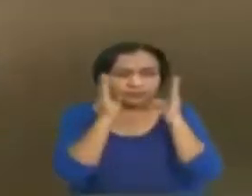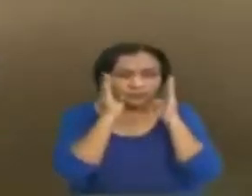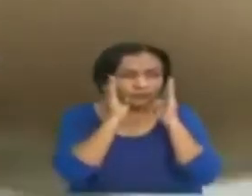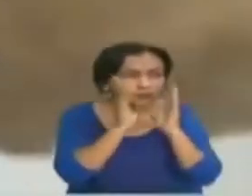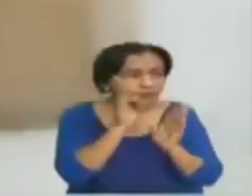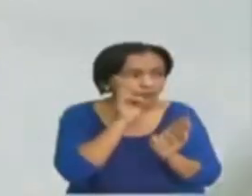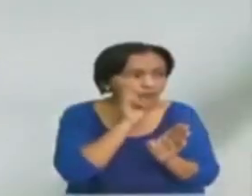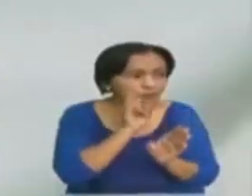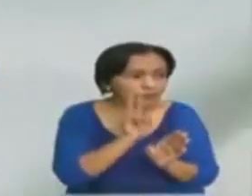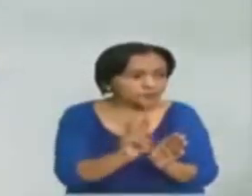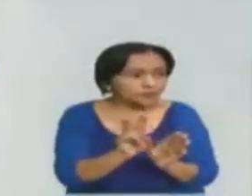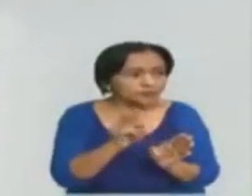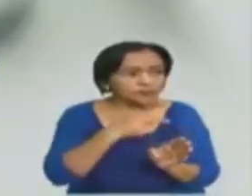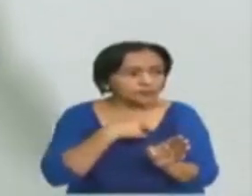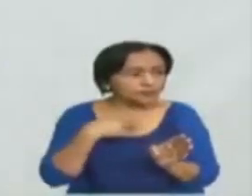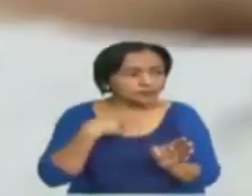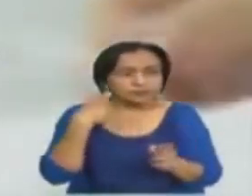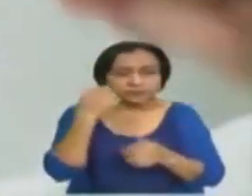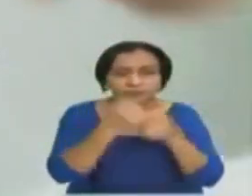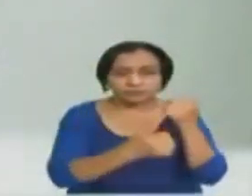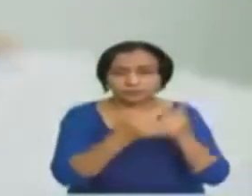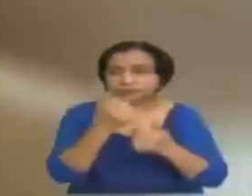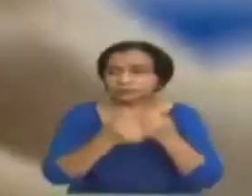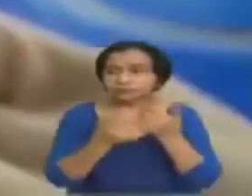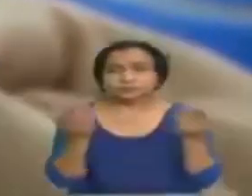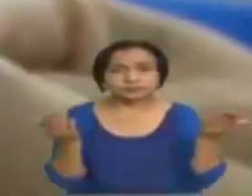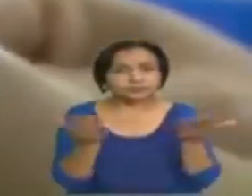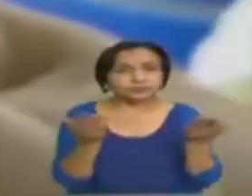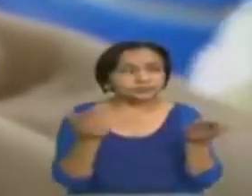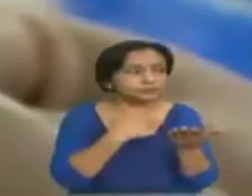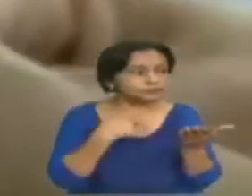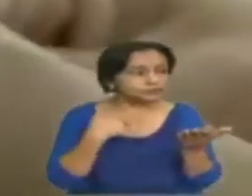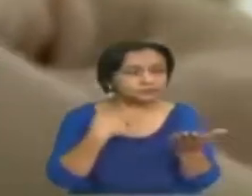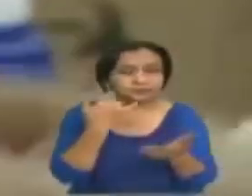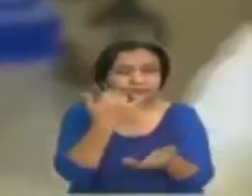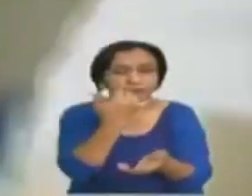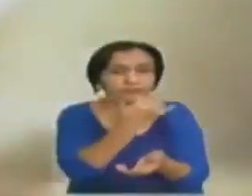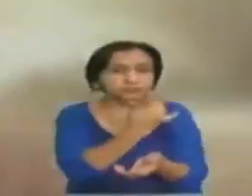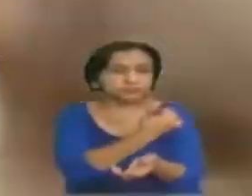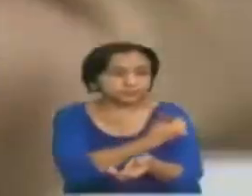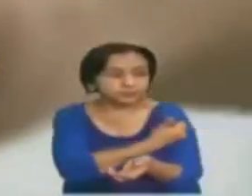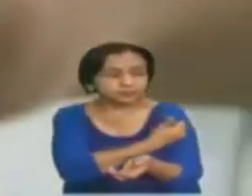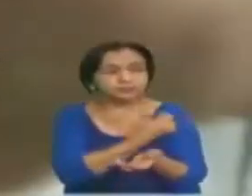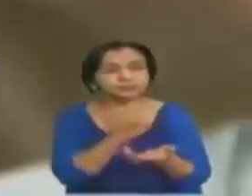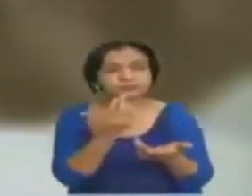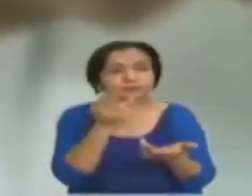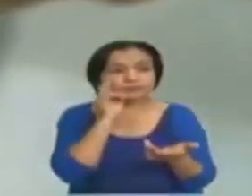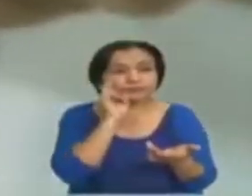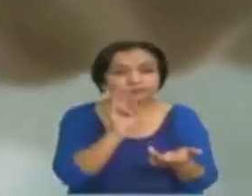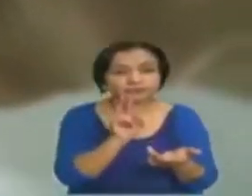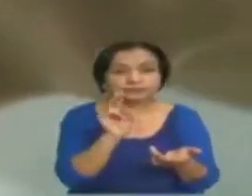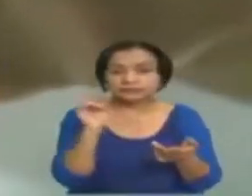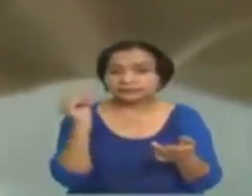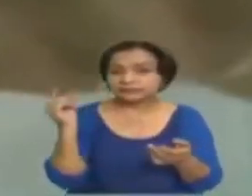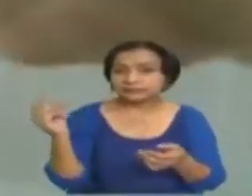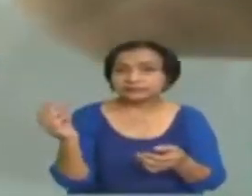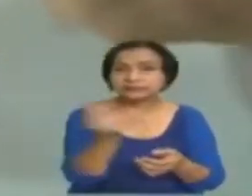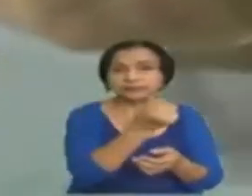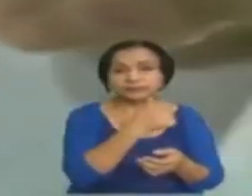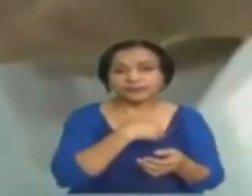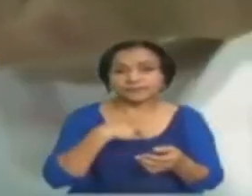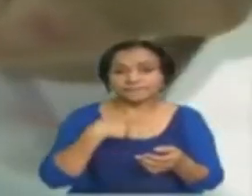a las 8 de la mañana. Nagarote, Casa Materna, el Sauce Hospital Primario, Telica, Casa de